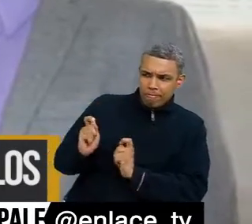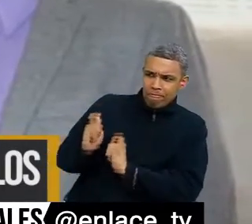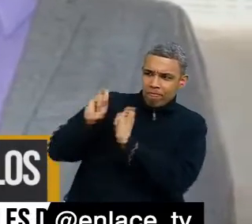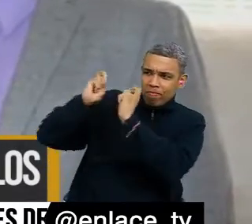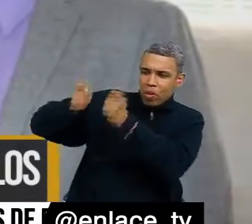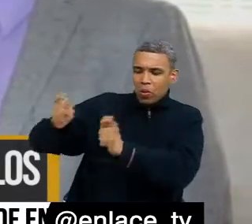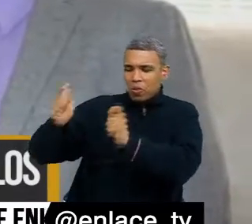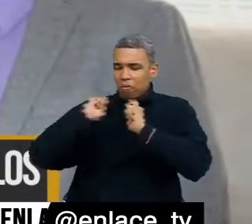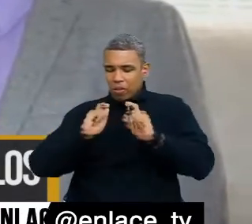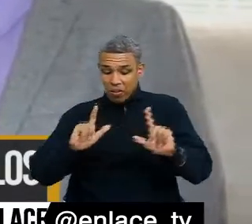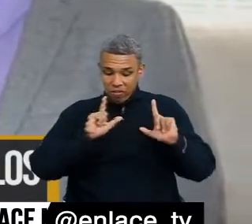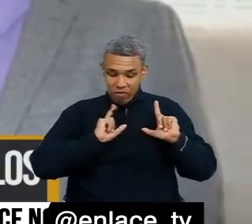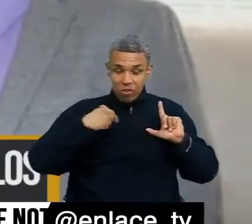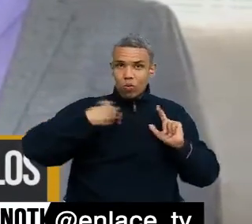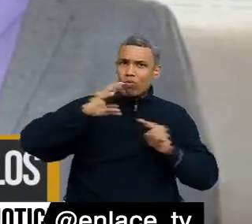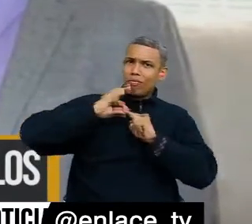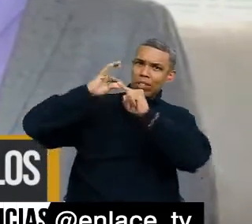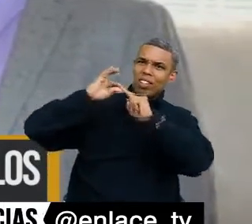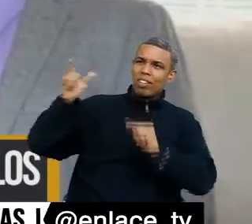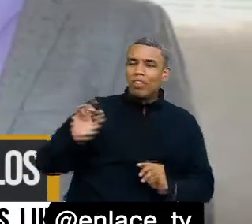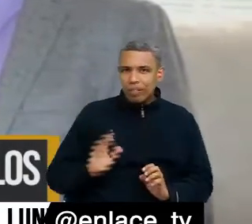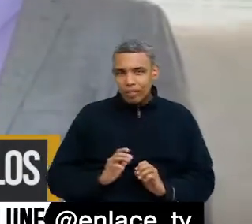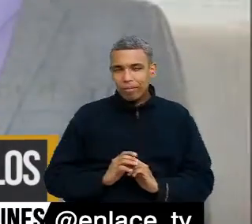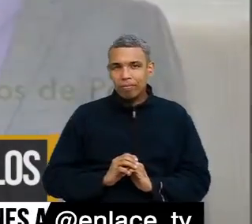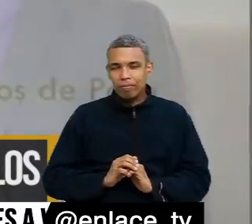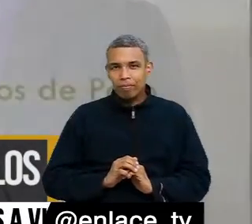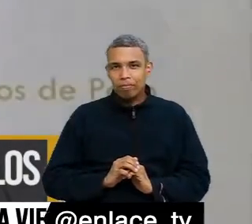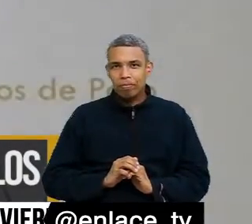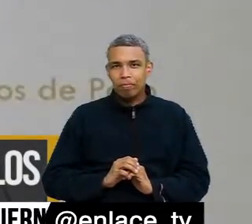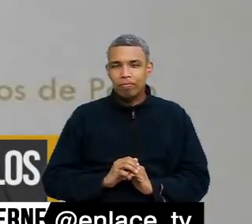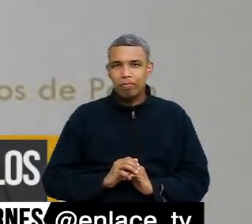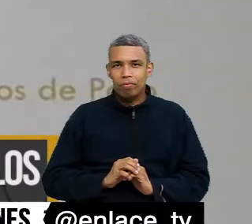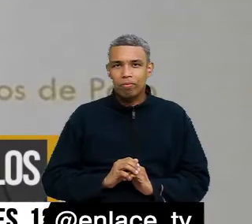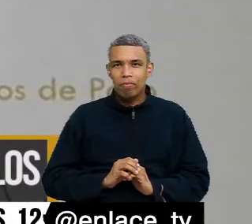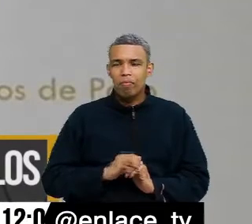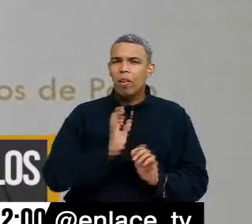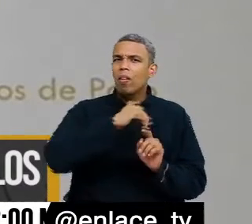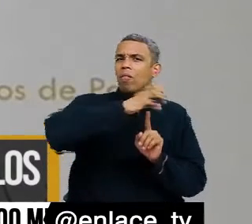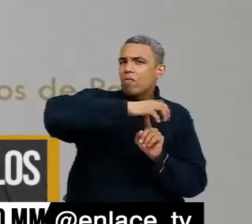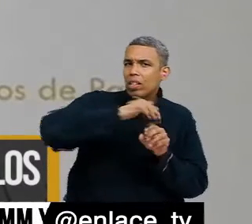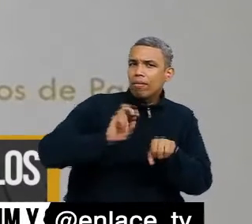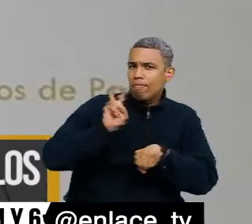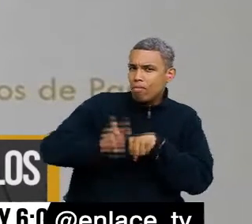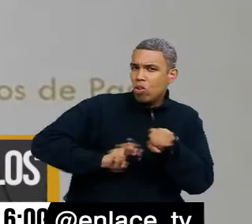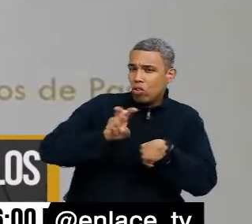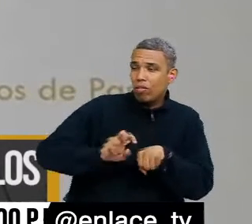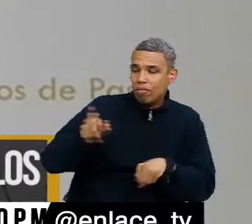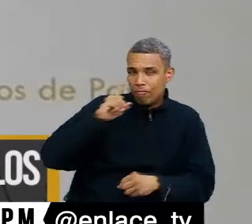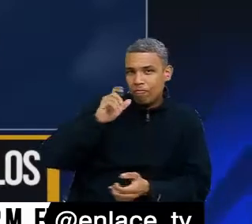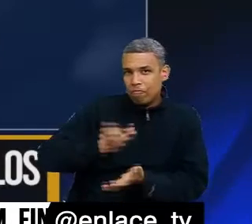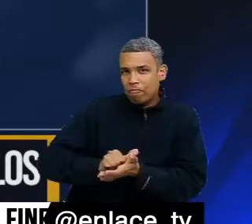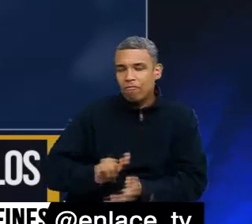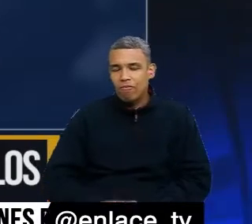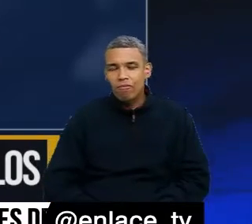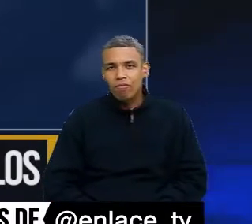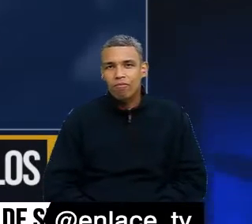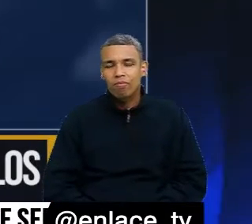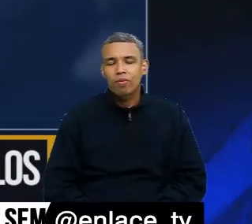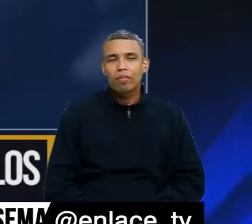la 27ª versión de la Exposición Equina Grado B de las ferias y fiestas del municipio de Puente Nacional. Yo